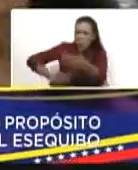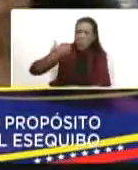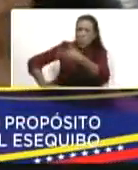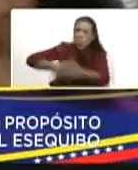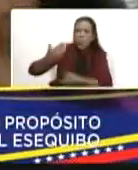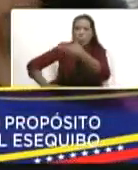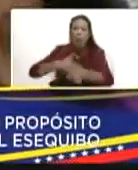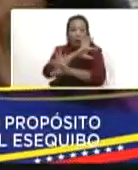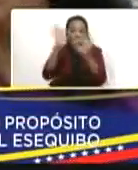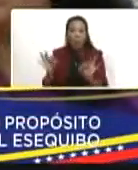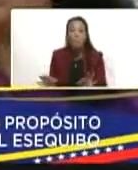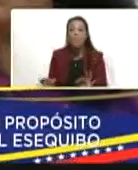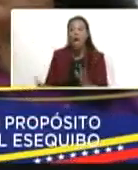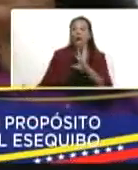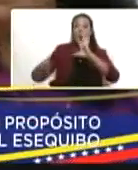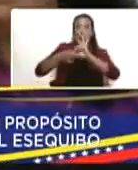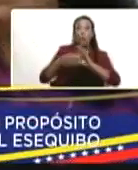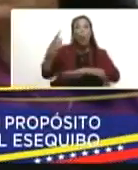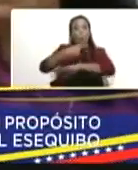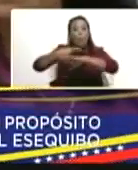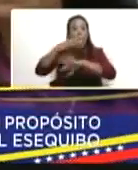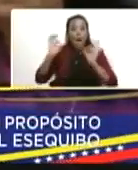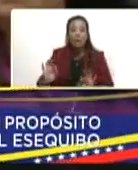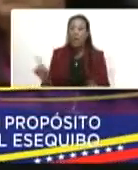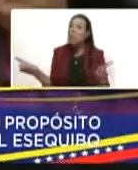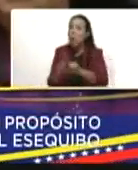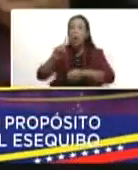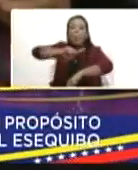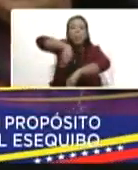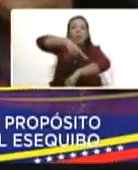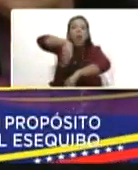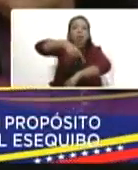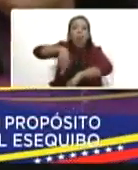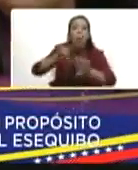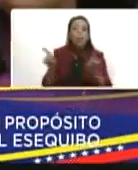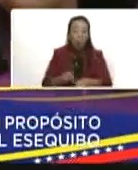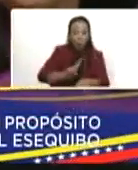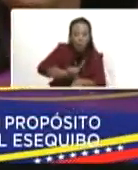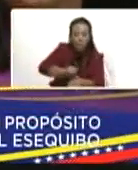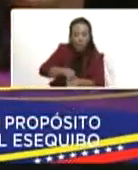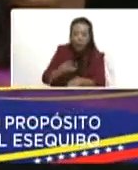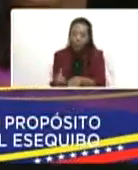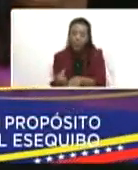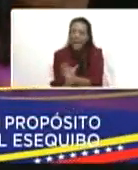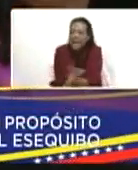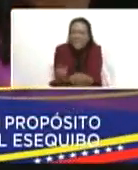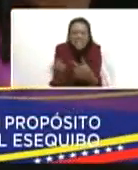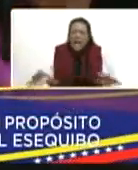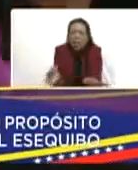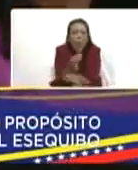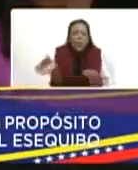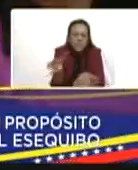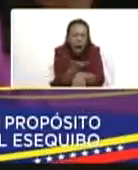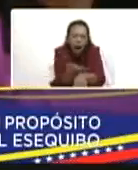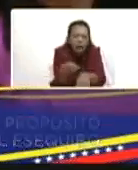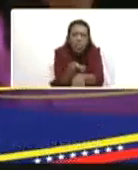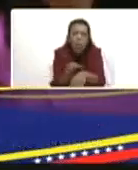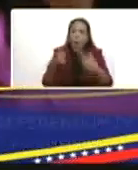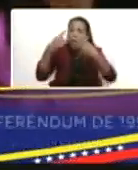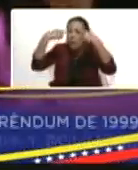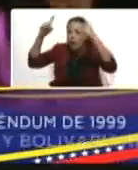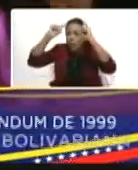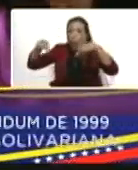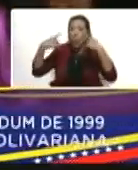Gran mecanismo así como en un reloj ninguna pieza sobra ni tiene sentido por sí misma en